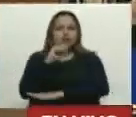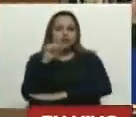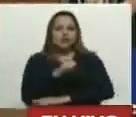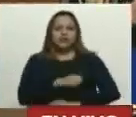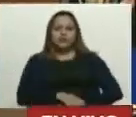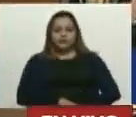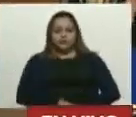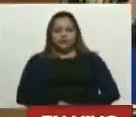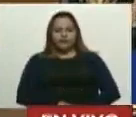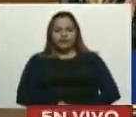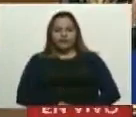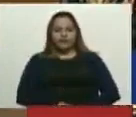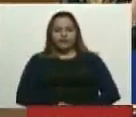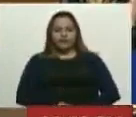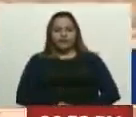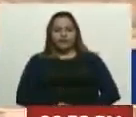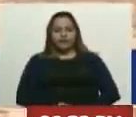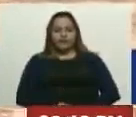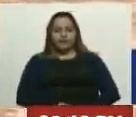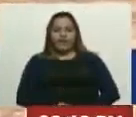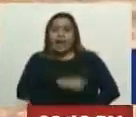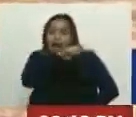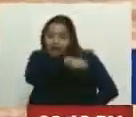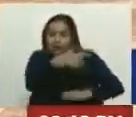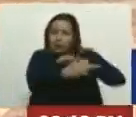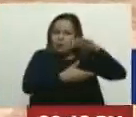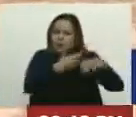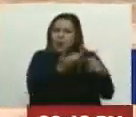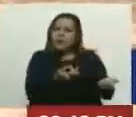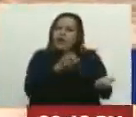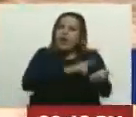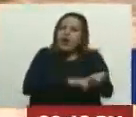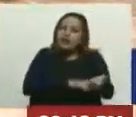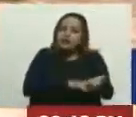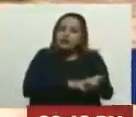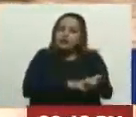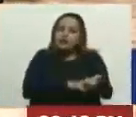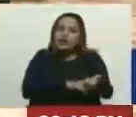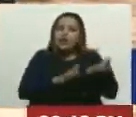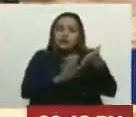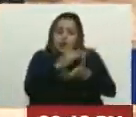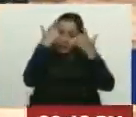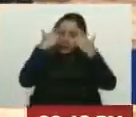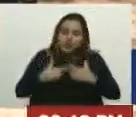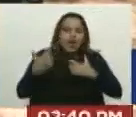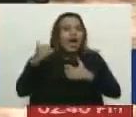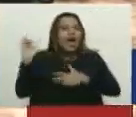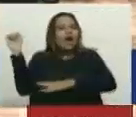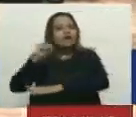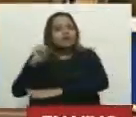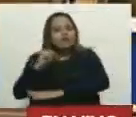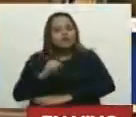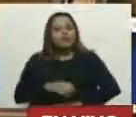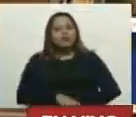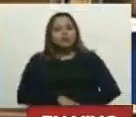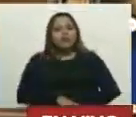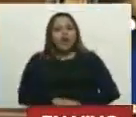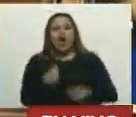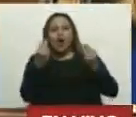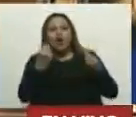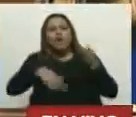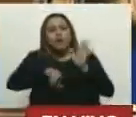autista. Y si ese es el núcleo, alrededor del núcleo que es la persona con trastorno del espectro autista, ¿cómo esa